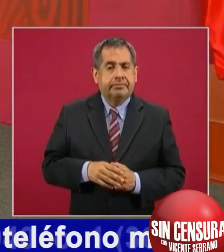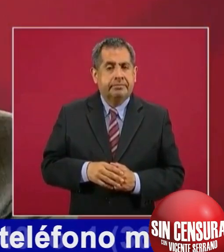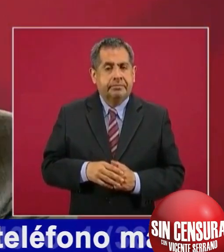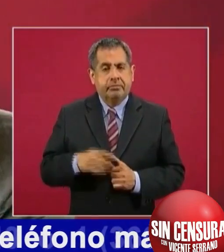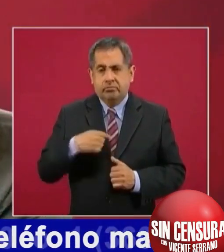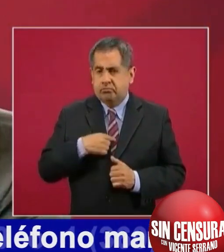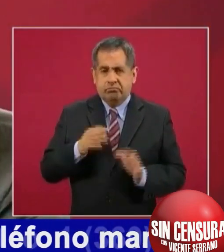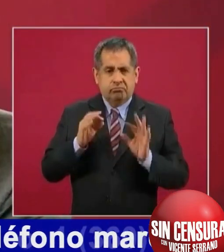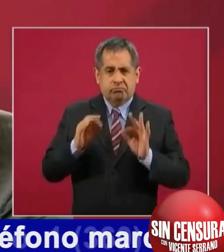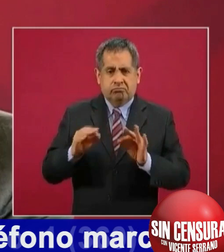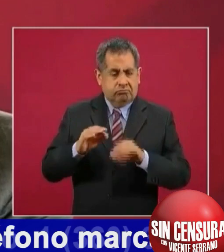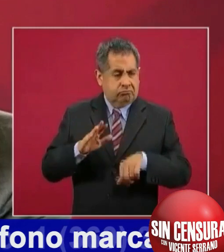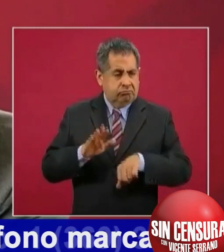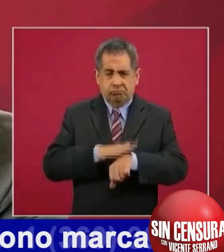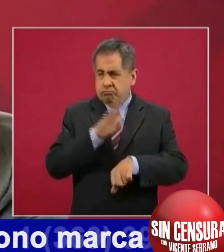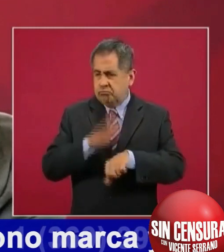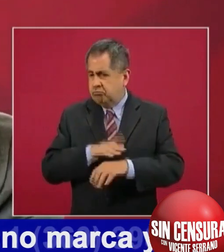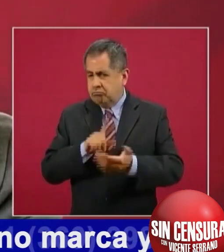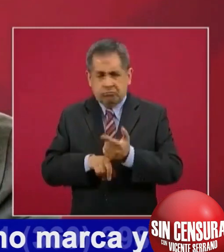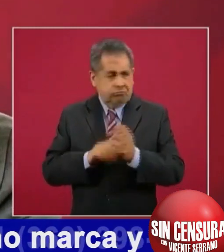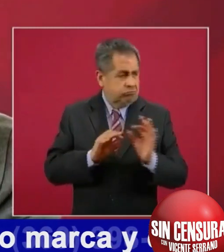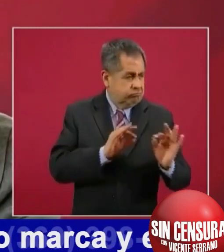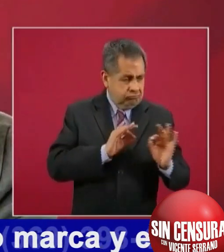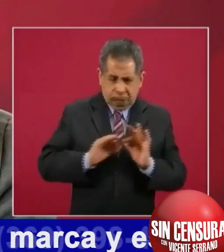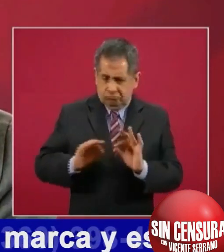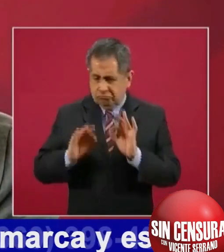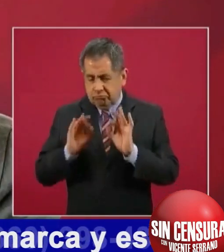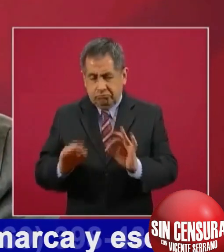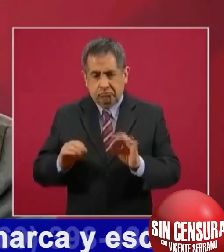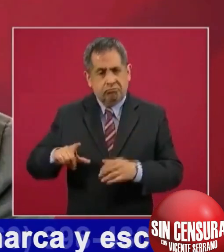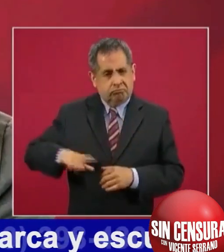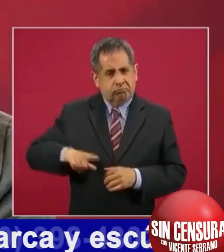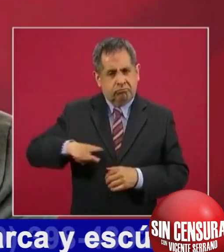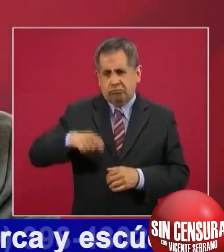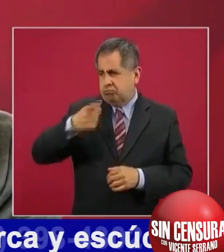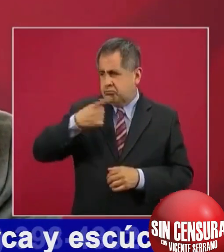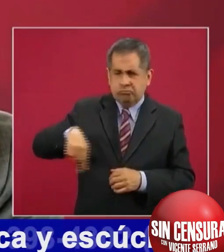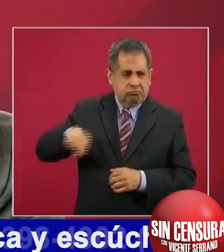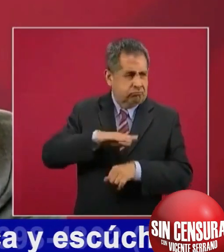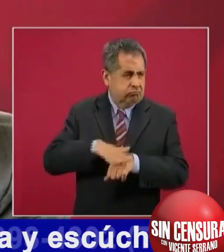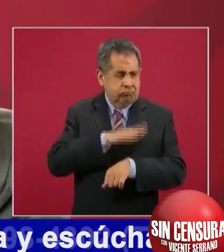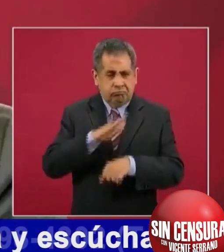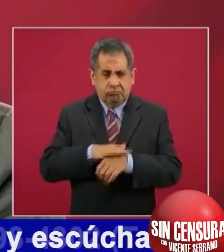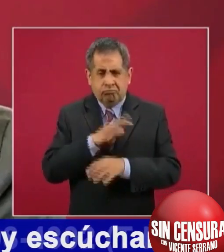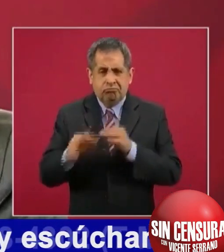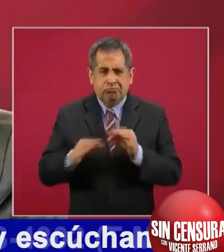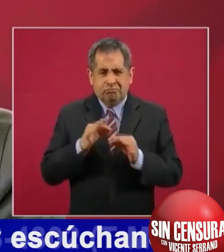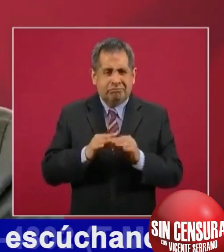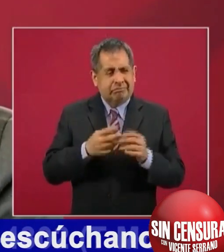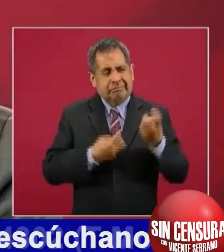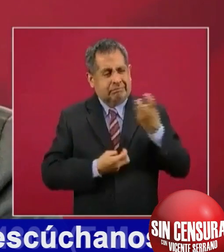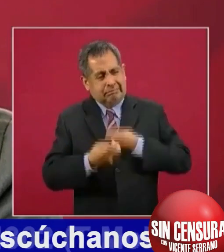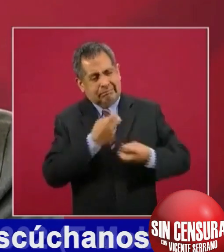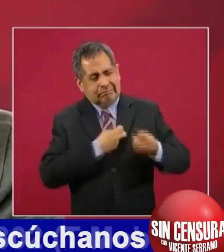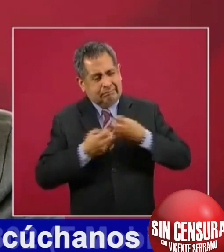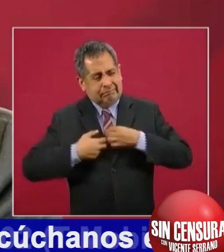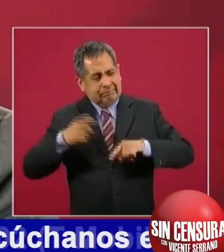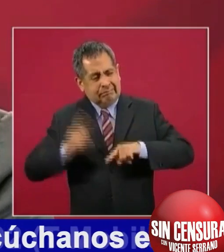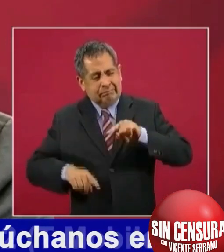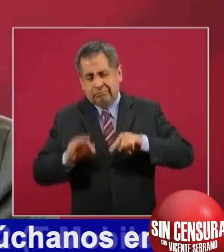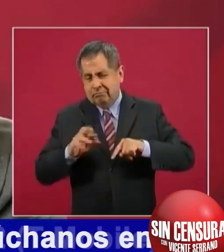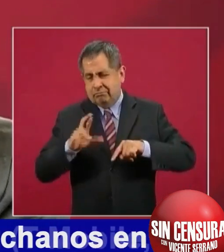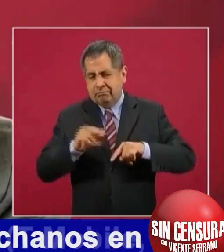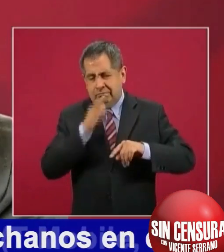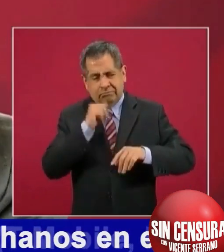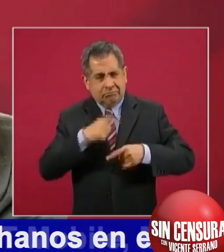terminé bien calificado, o el gobierno terminó bien calificado, a pesar de que quisieron desaforarnos, no pudieron, la gente